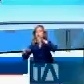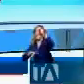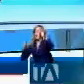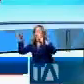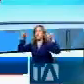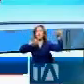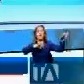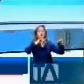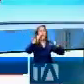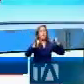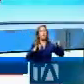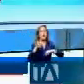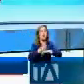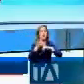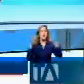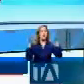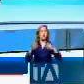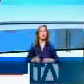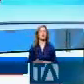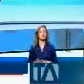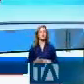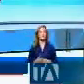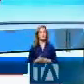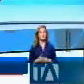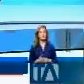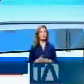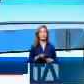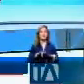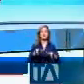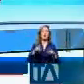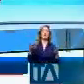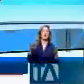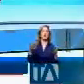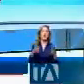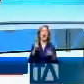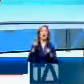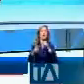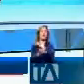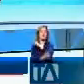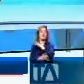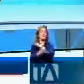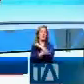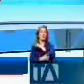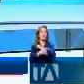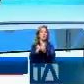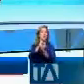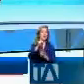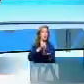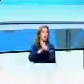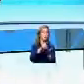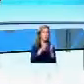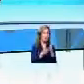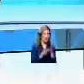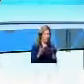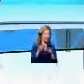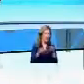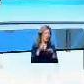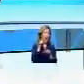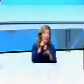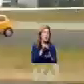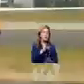aviones presidenciales sin autorización. Varios traslados se realizaron a paraísos fiscales sin plan de vuelo ni registro de